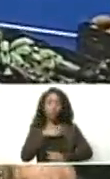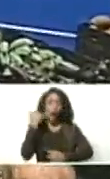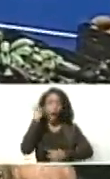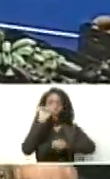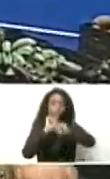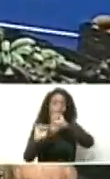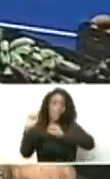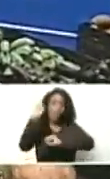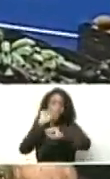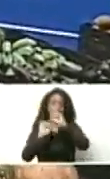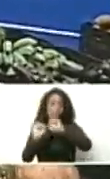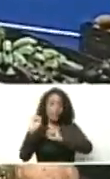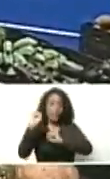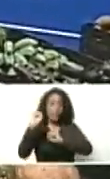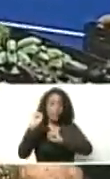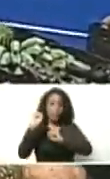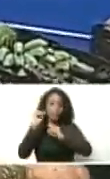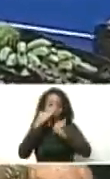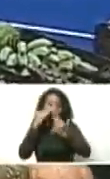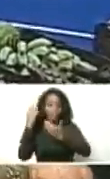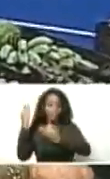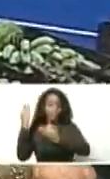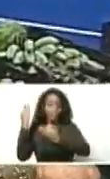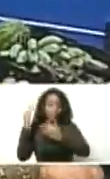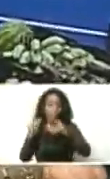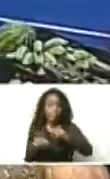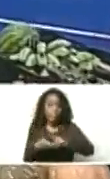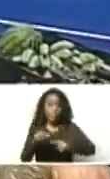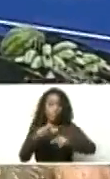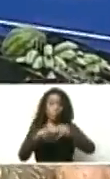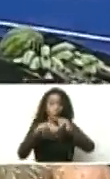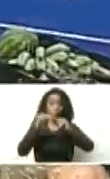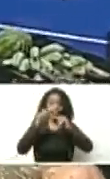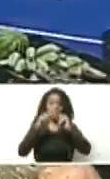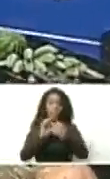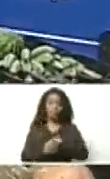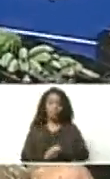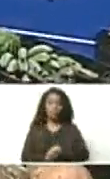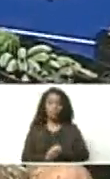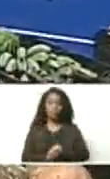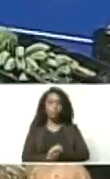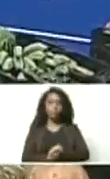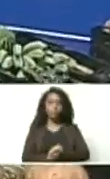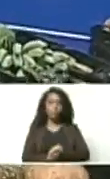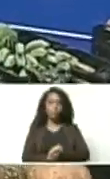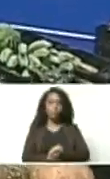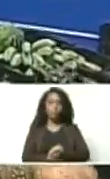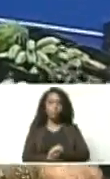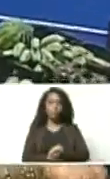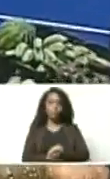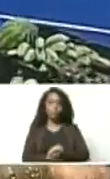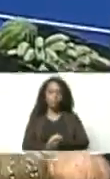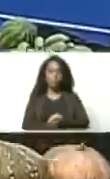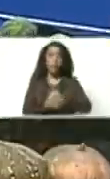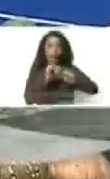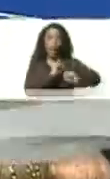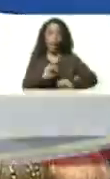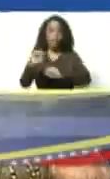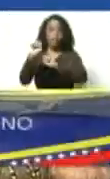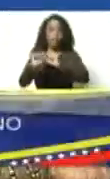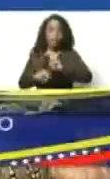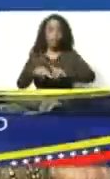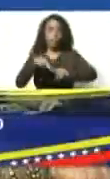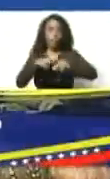vanguardia, Arriaza, construyendo, Ricardo, William, Laura, en la vanguardia